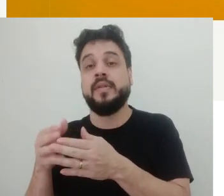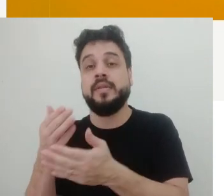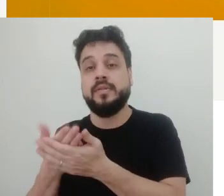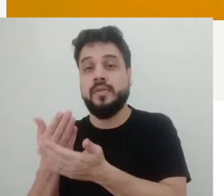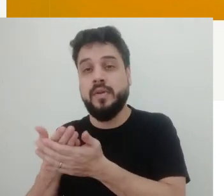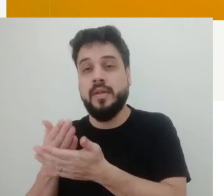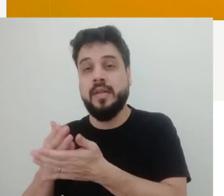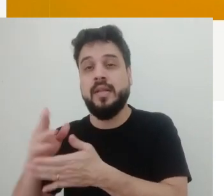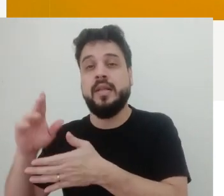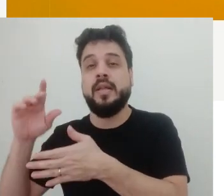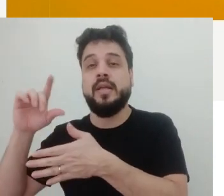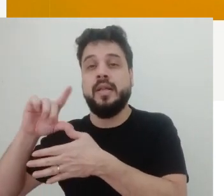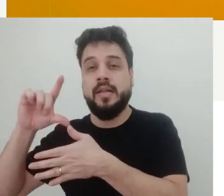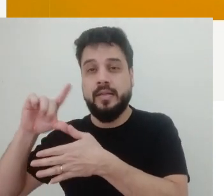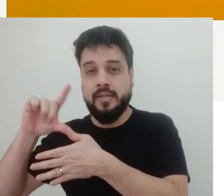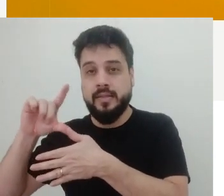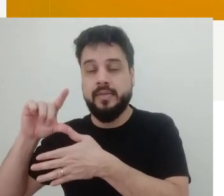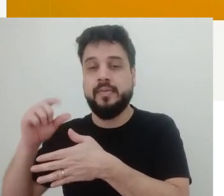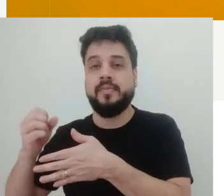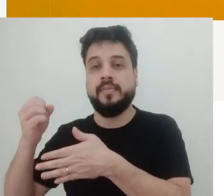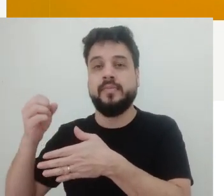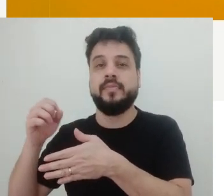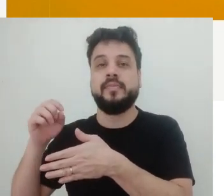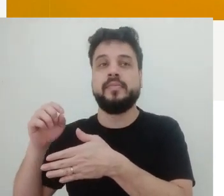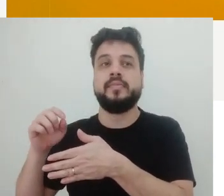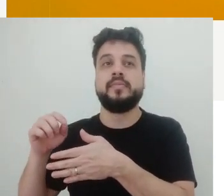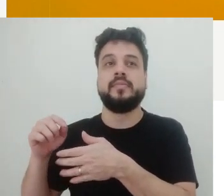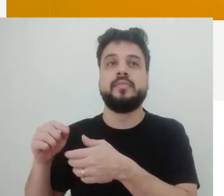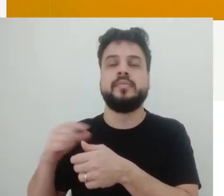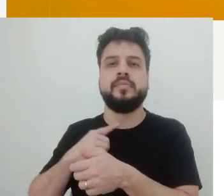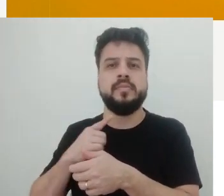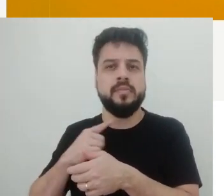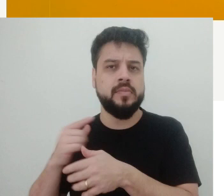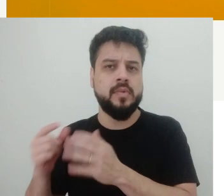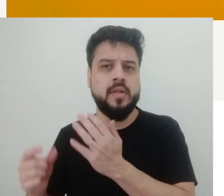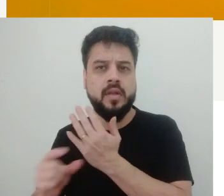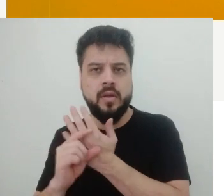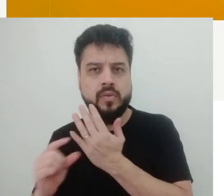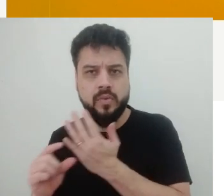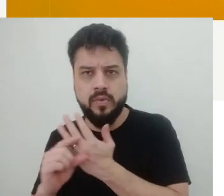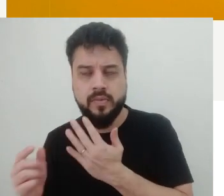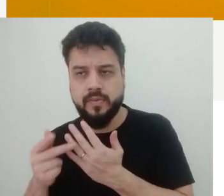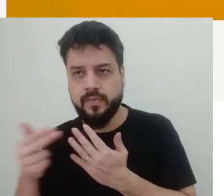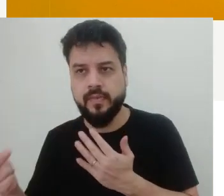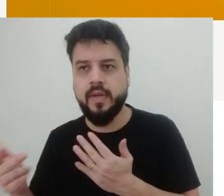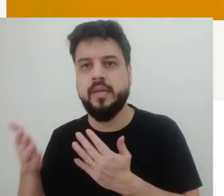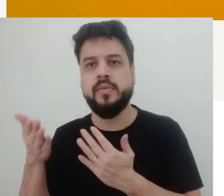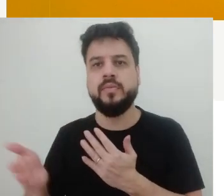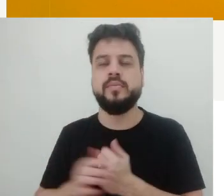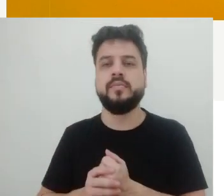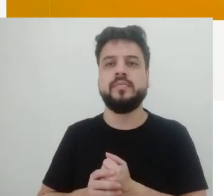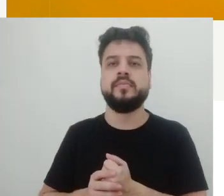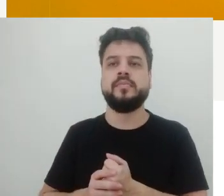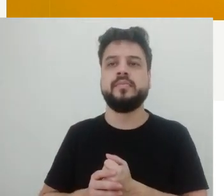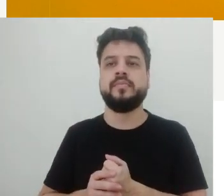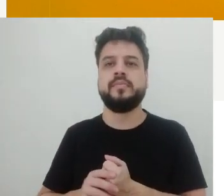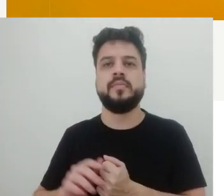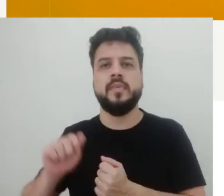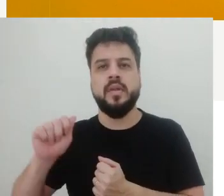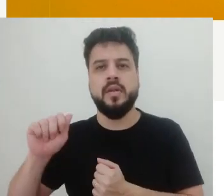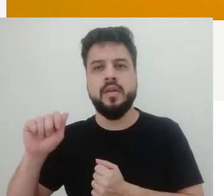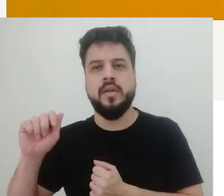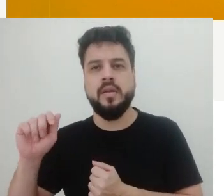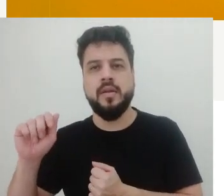Roig, mexicano, uruguayo, peruano, argentino. Y allí había una serie de